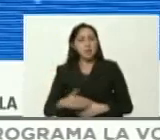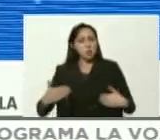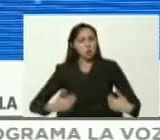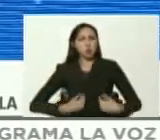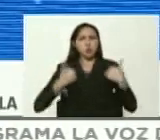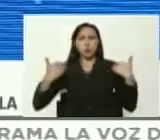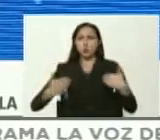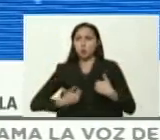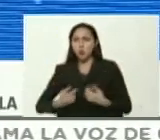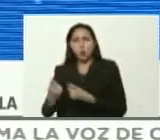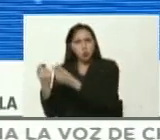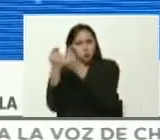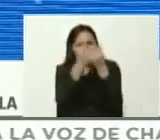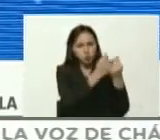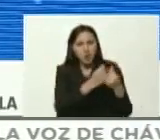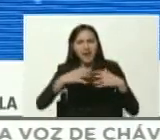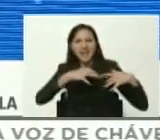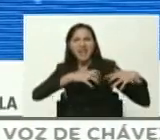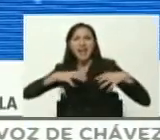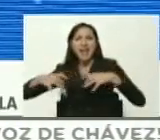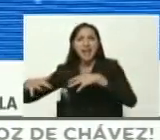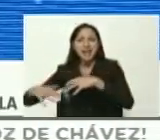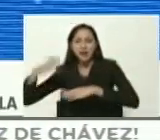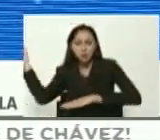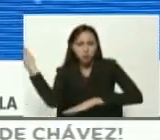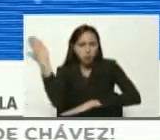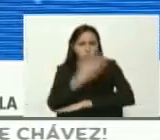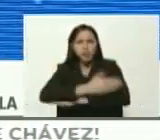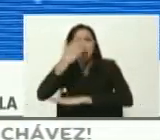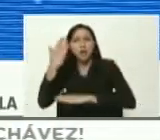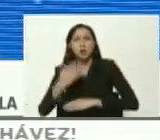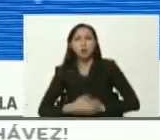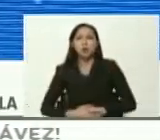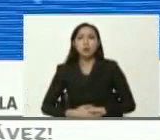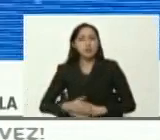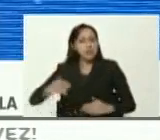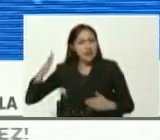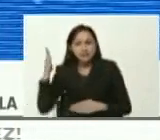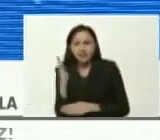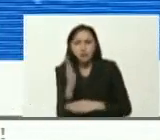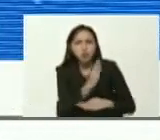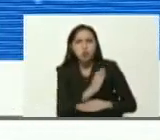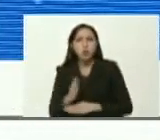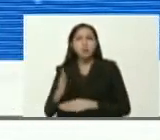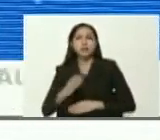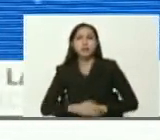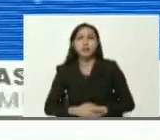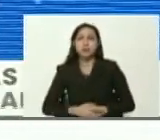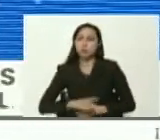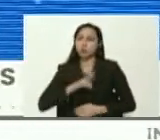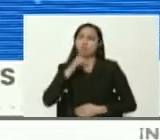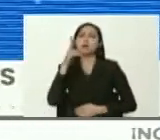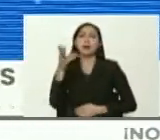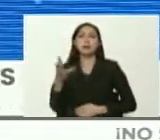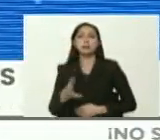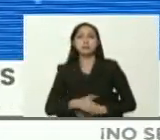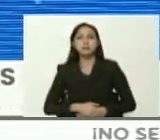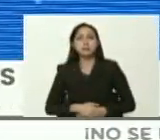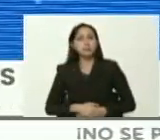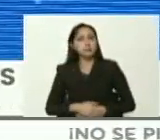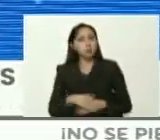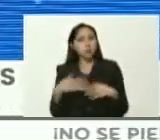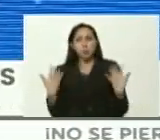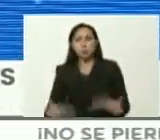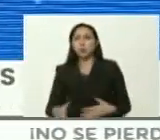la guerra económica, el bloqueo económico, las sanciones. Brutal,